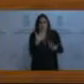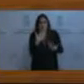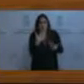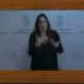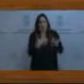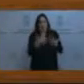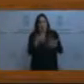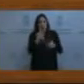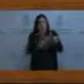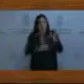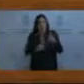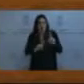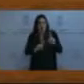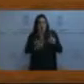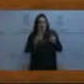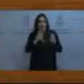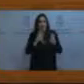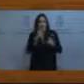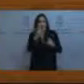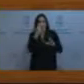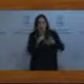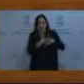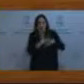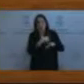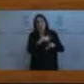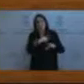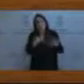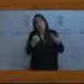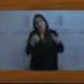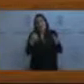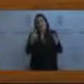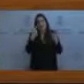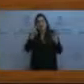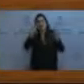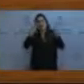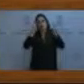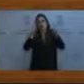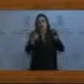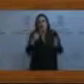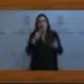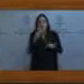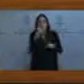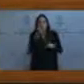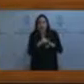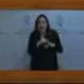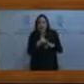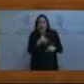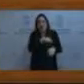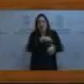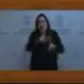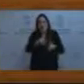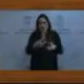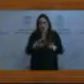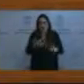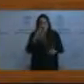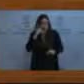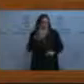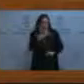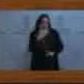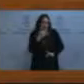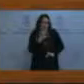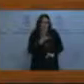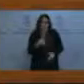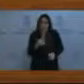coste tiene, es el del famoso pie diabético. Bueno, famoso relativamente, yo no sé si es famoso para ustedes. Pero el